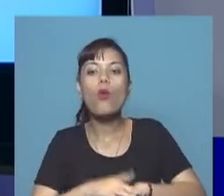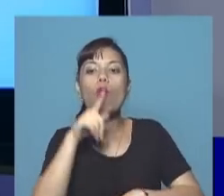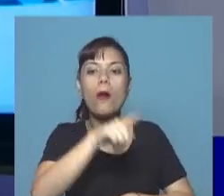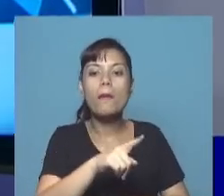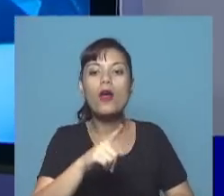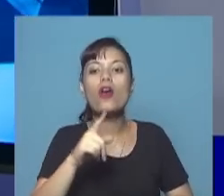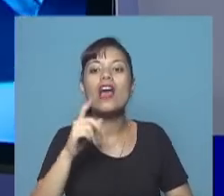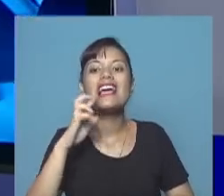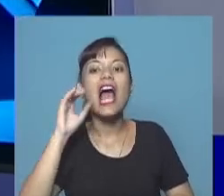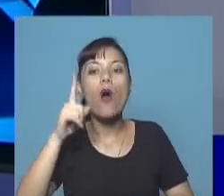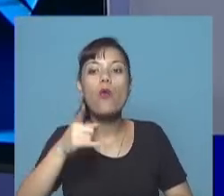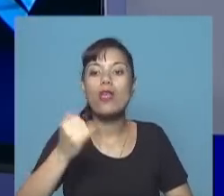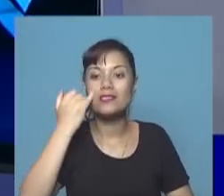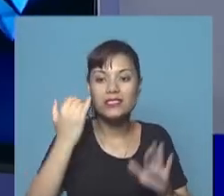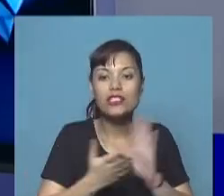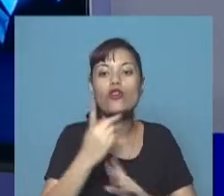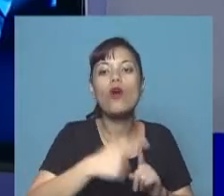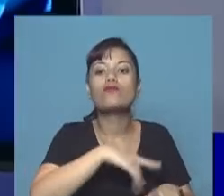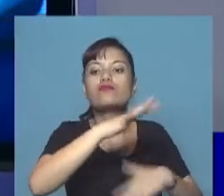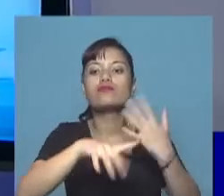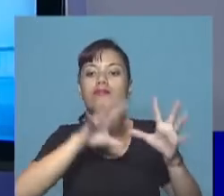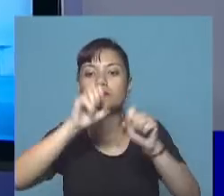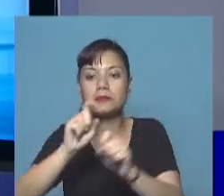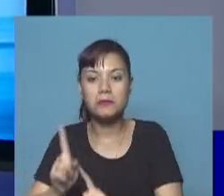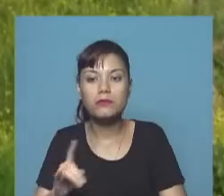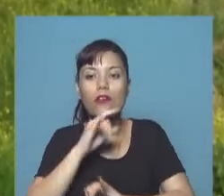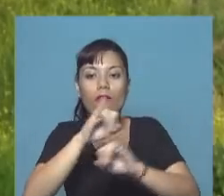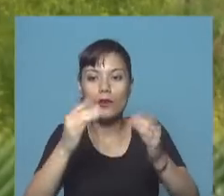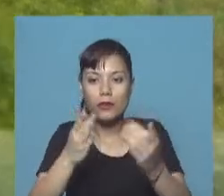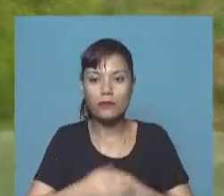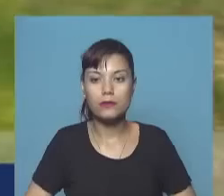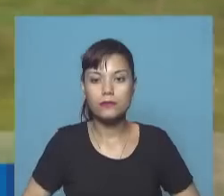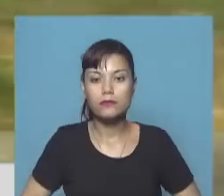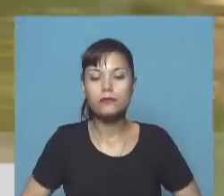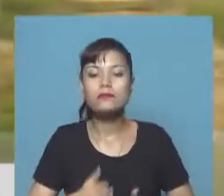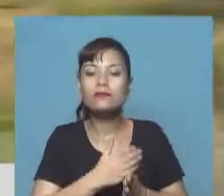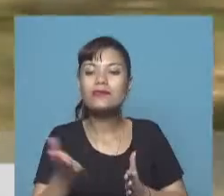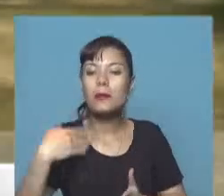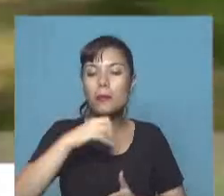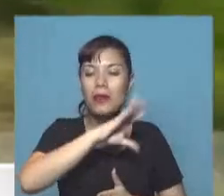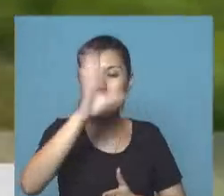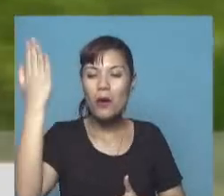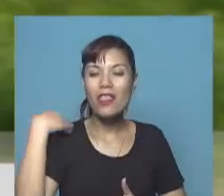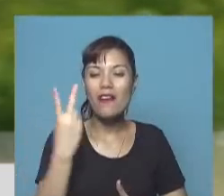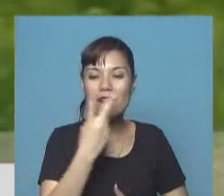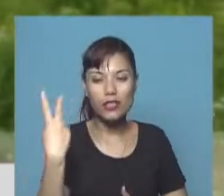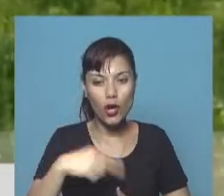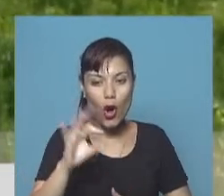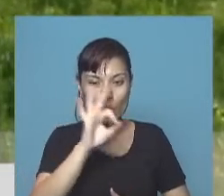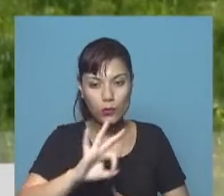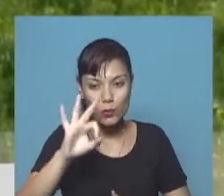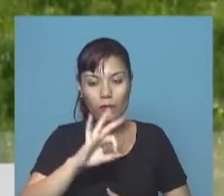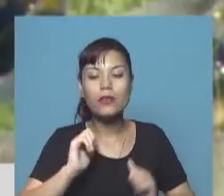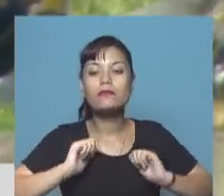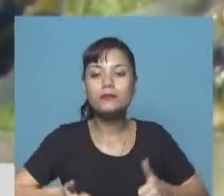mandatario saliente, Raúl Otacé, de promover la toma de tierras. Este es el informe. Durante la madrugada del pasado 22 de octubre,